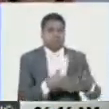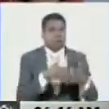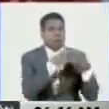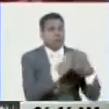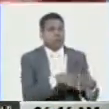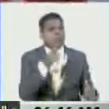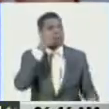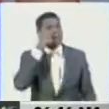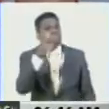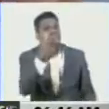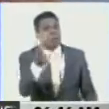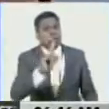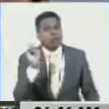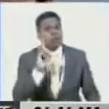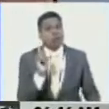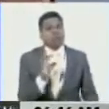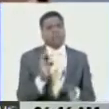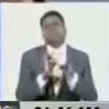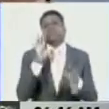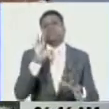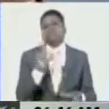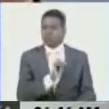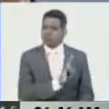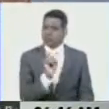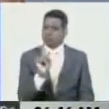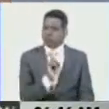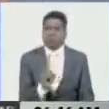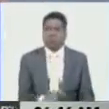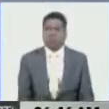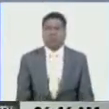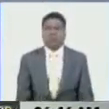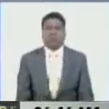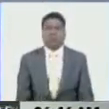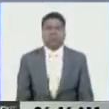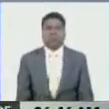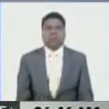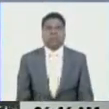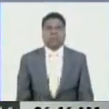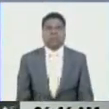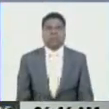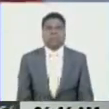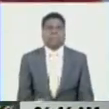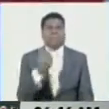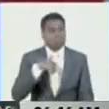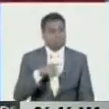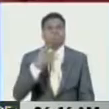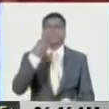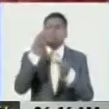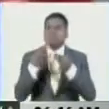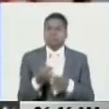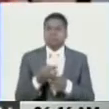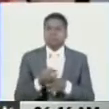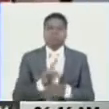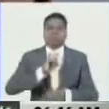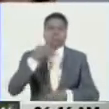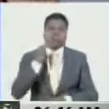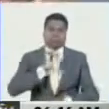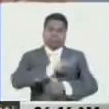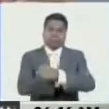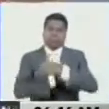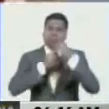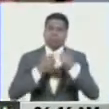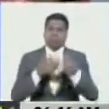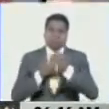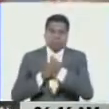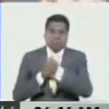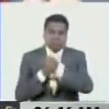vienen de la nada, no son cosas fortuitas. No son fuerzas aisladas. Tienen operadores claramente definidos y tienen fuerzas que los